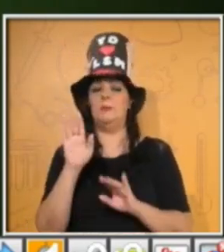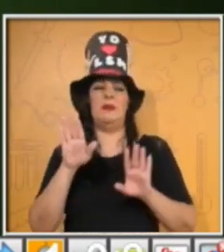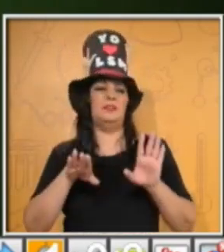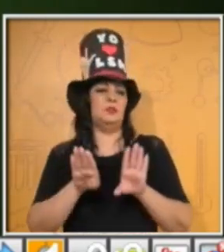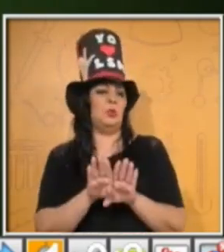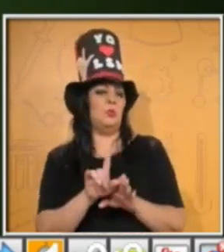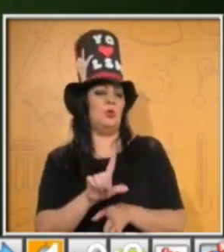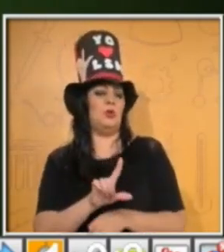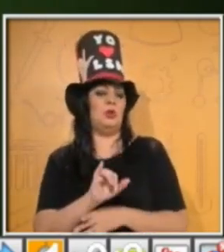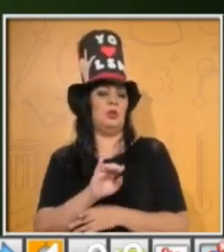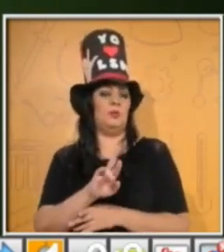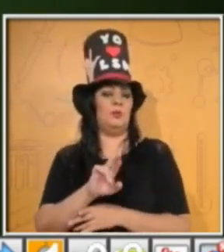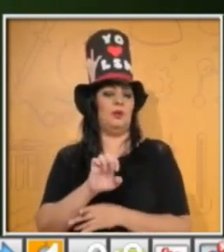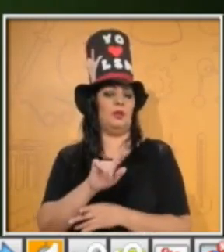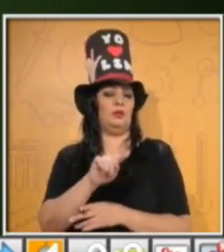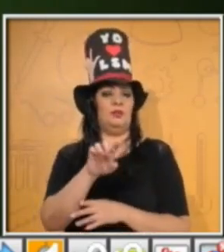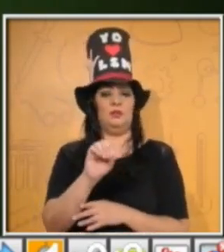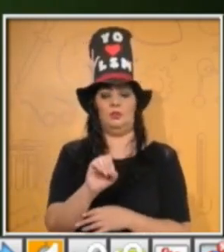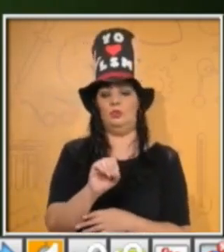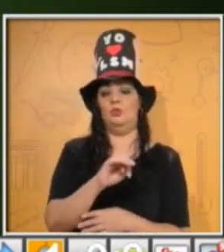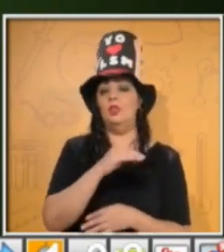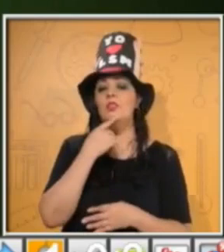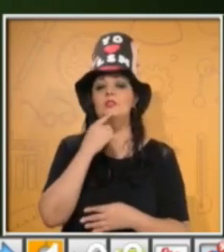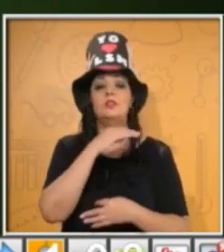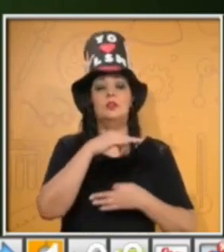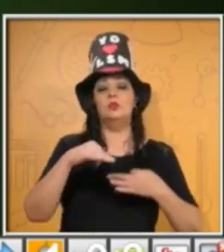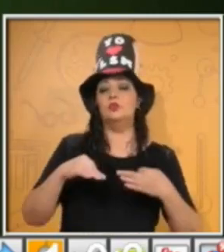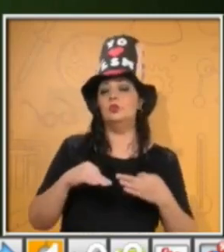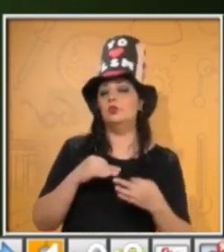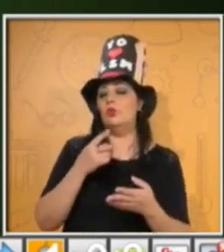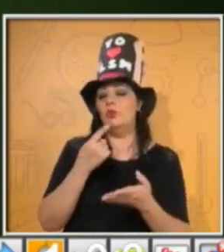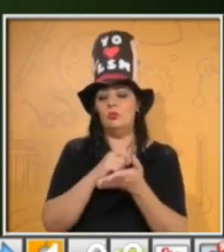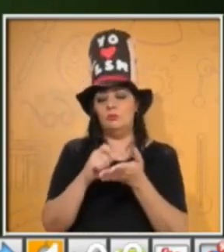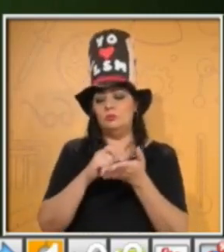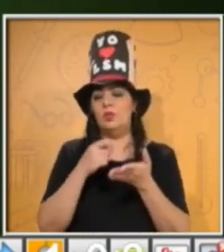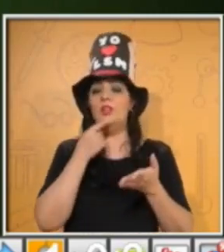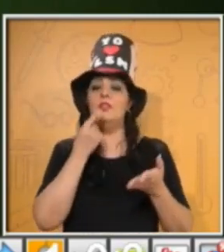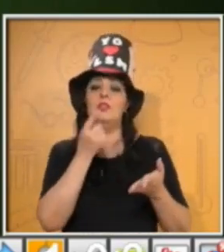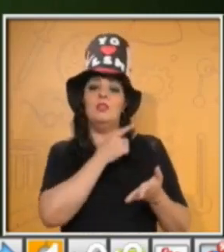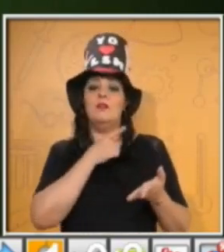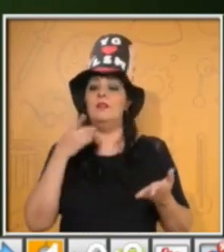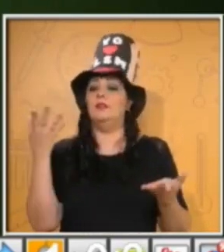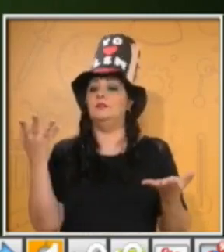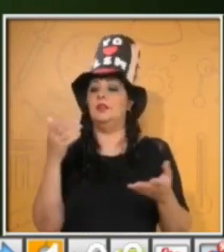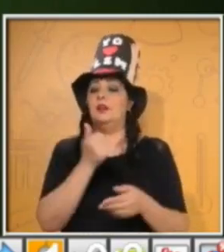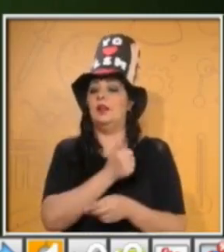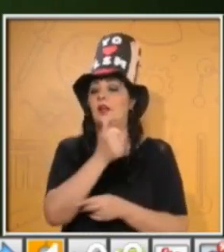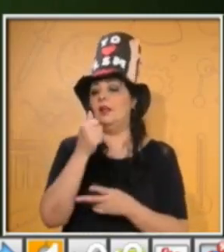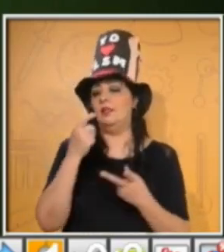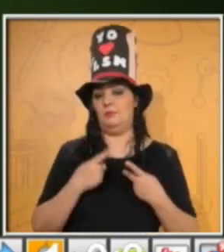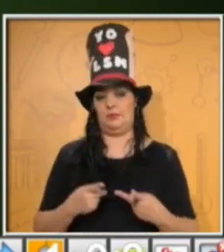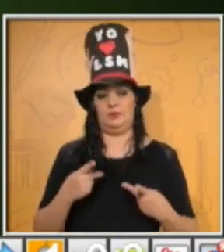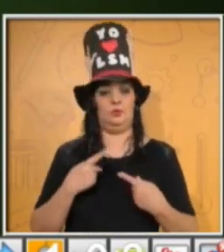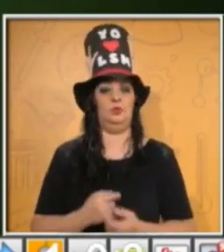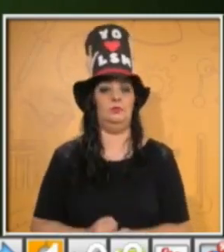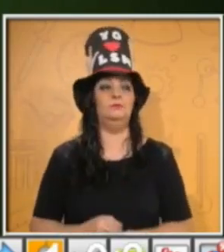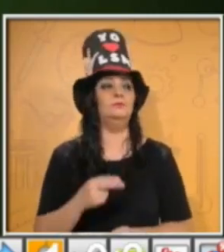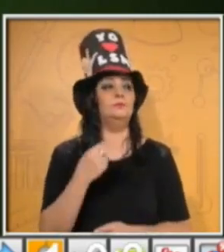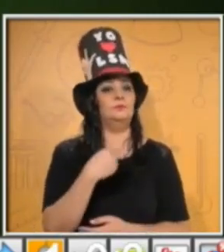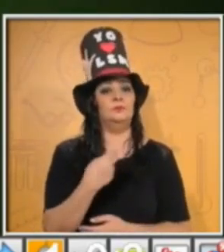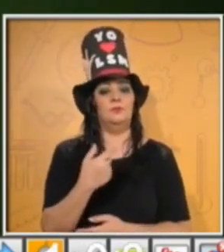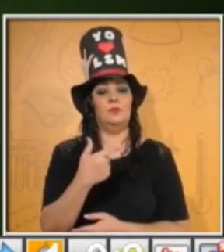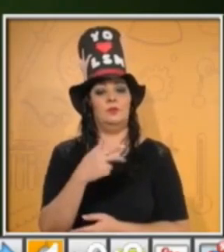donde vienen todas las indicaciones de lo que va a ser. Muy bien, vamos a descubrir que se le llama guión de teatro. El guión tiene